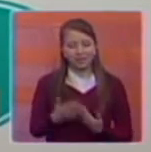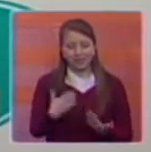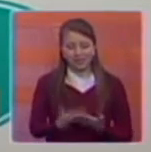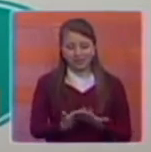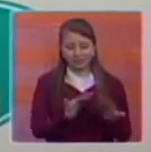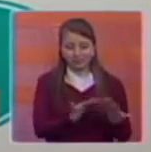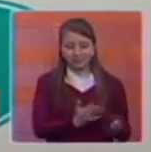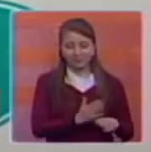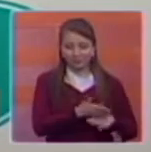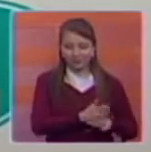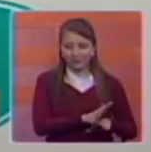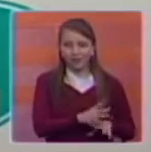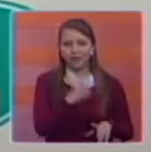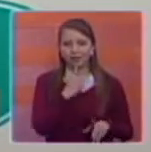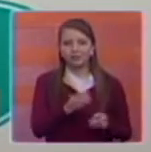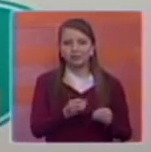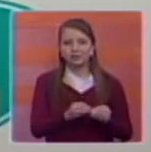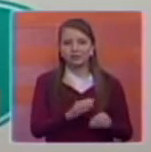aquí. Siempre para conservar